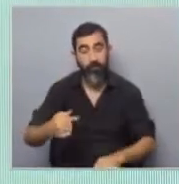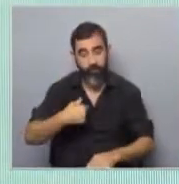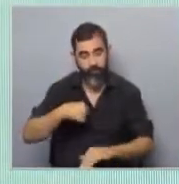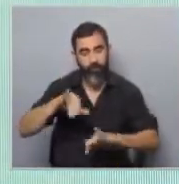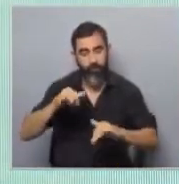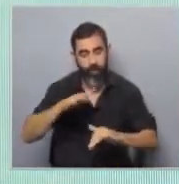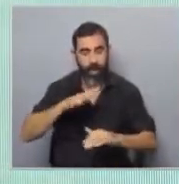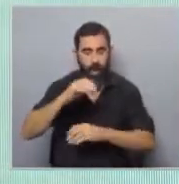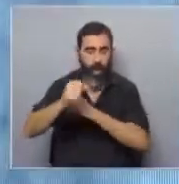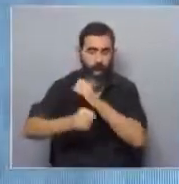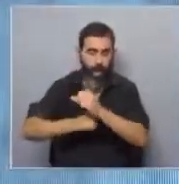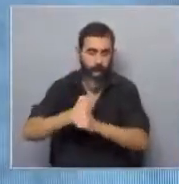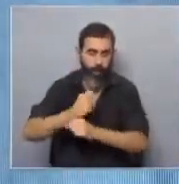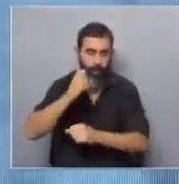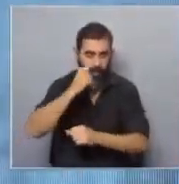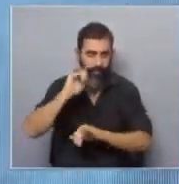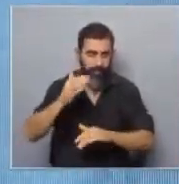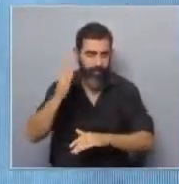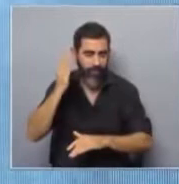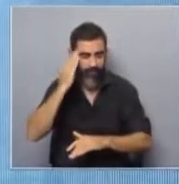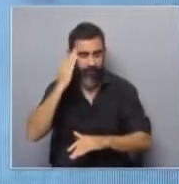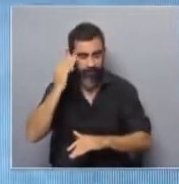ya bastantes años, como usted sabe,